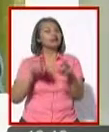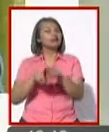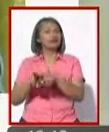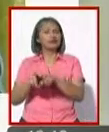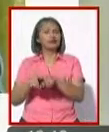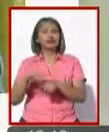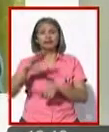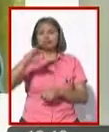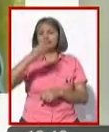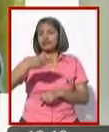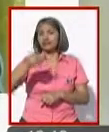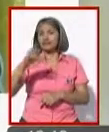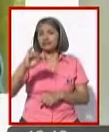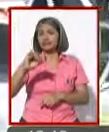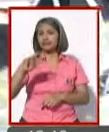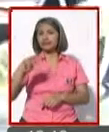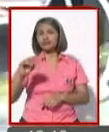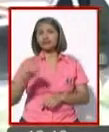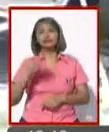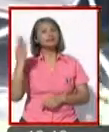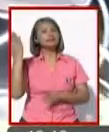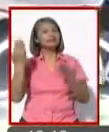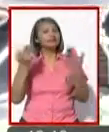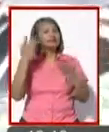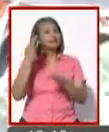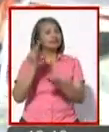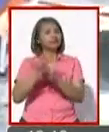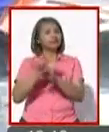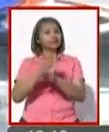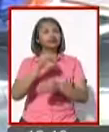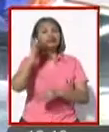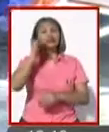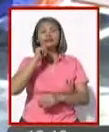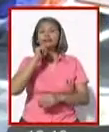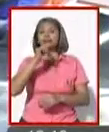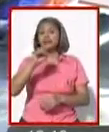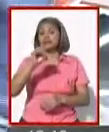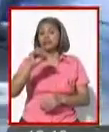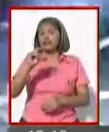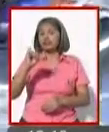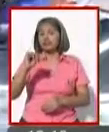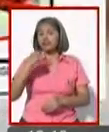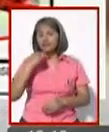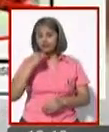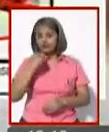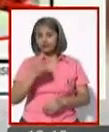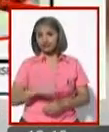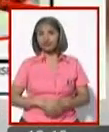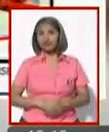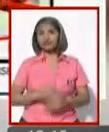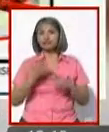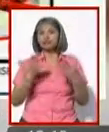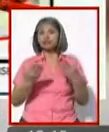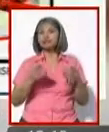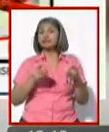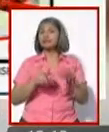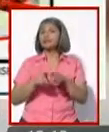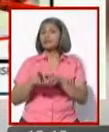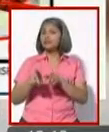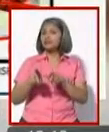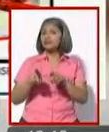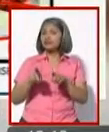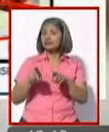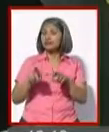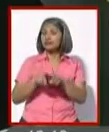señora Charito y se presume que el móvil derecho sería por una infidelidad, ya que la señora Sonia Hervas, hermana de la fallecida, era la actual pareja de Javier